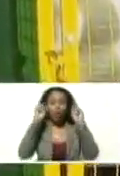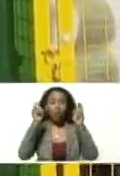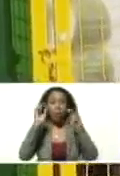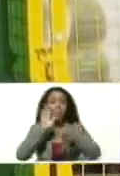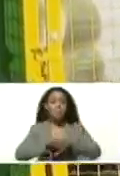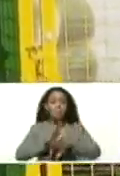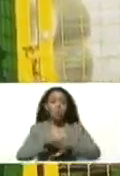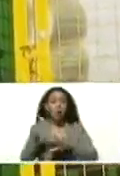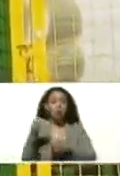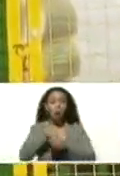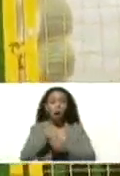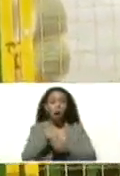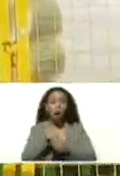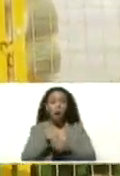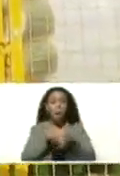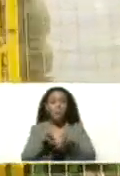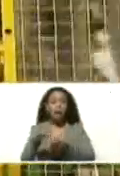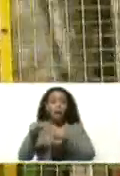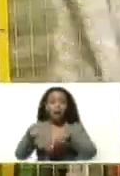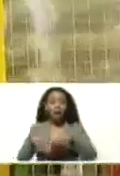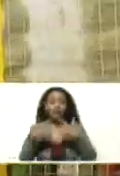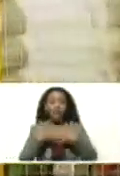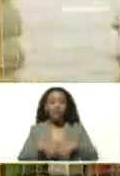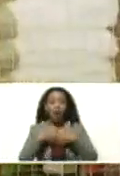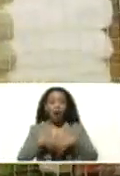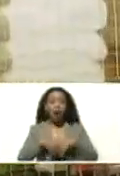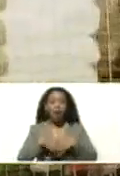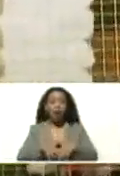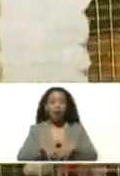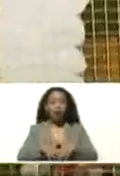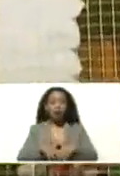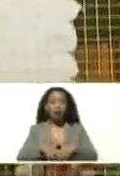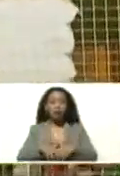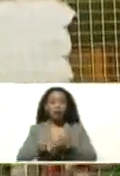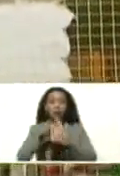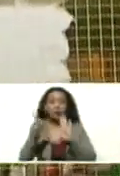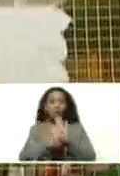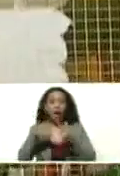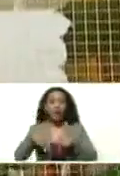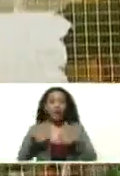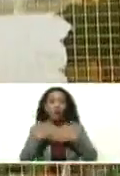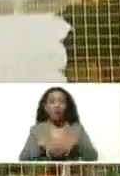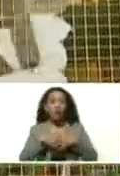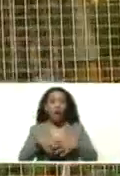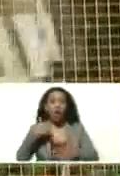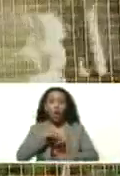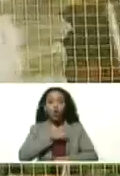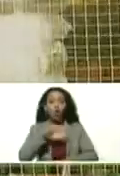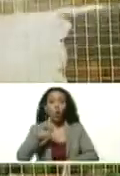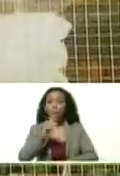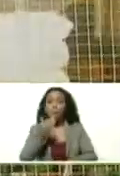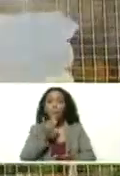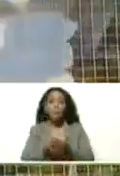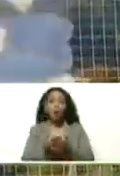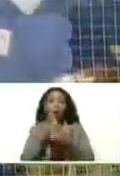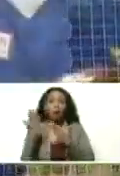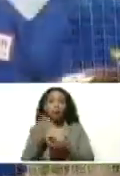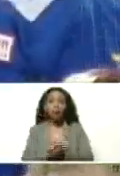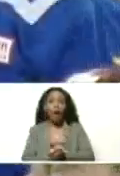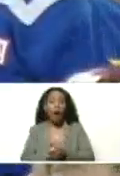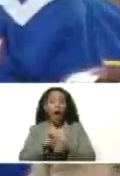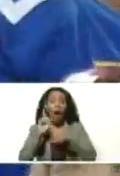la desidia imperiaba en esta industria. Estaba acabando con esta industria y nosotros no lo permitimos.